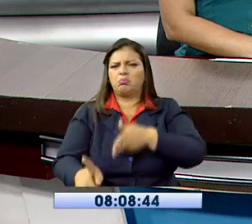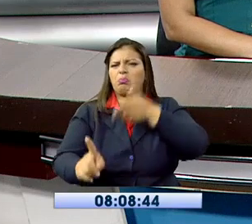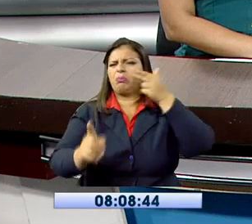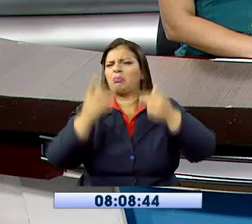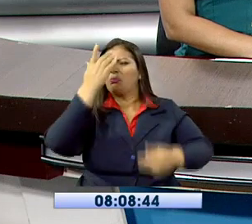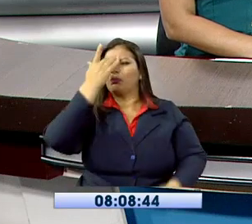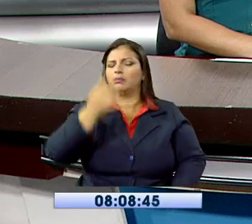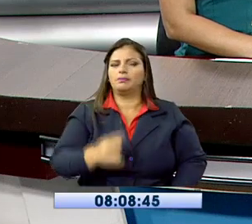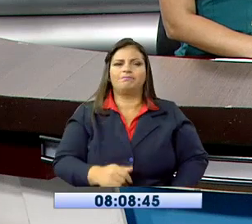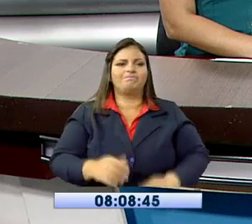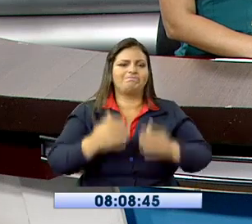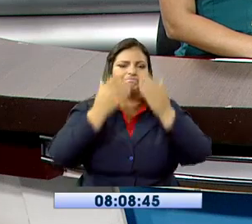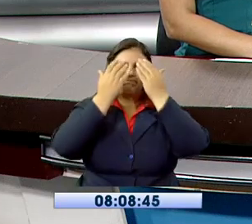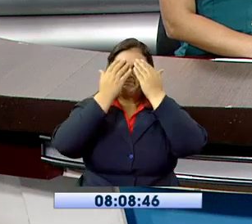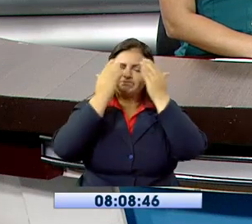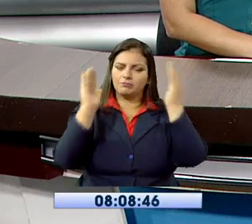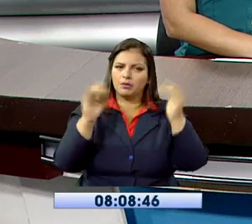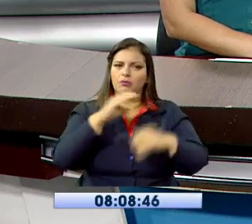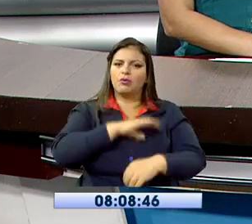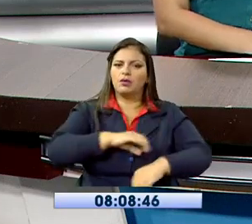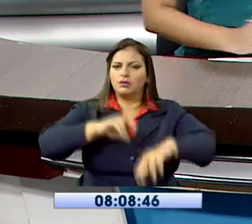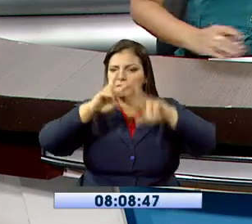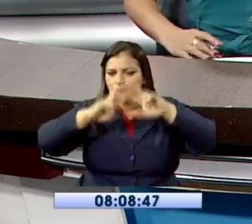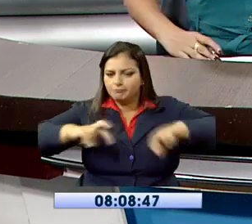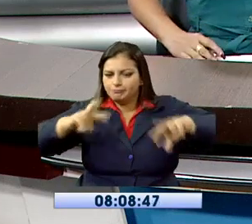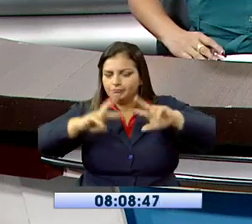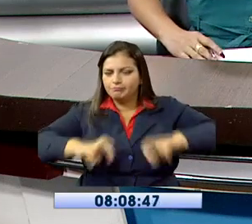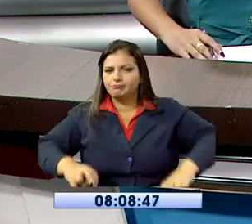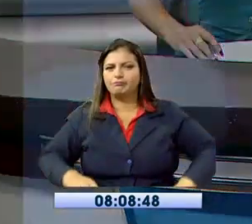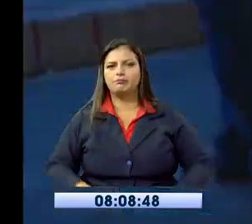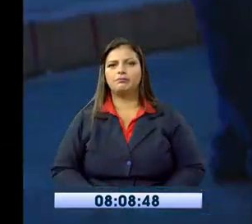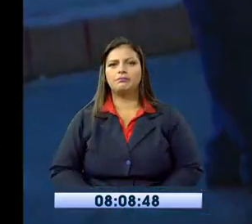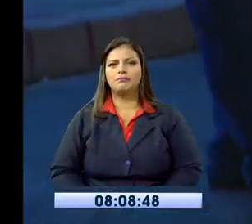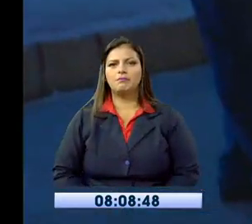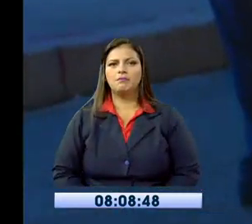mientras la policía realiza las investigaciones del hecho.